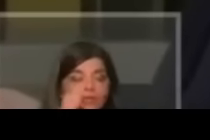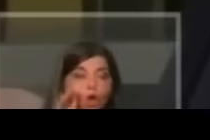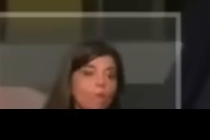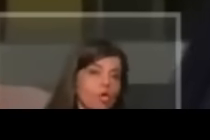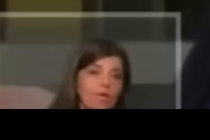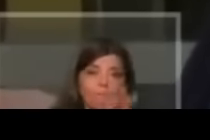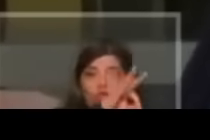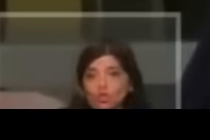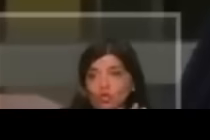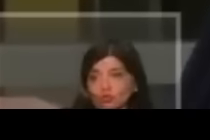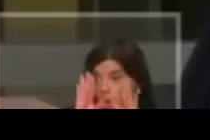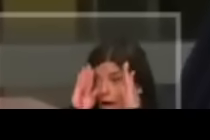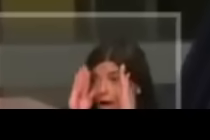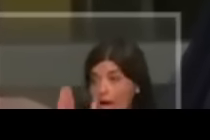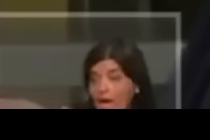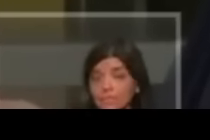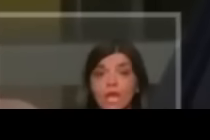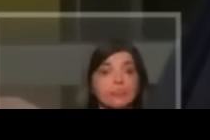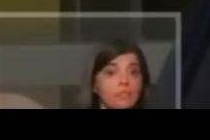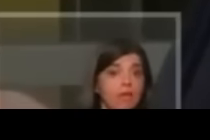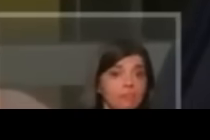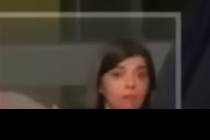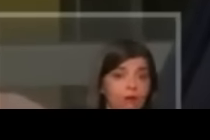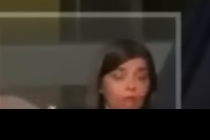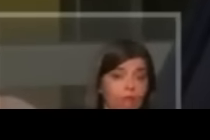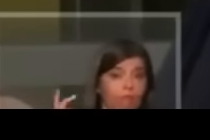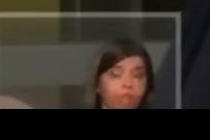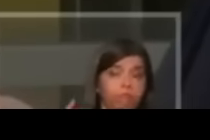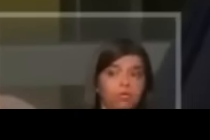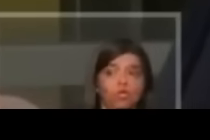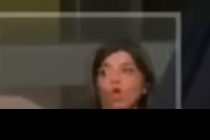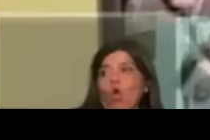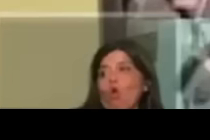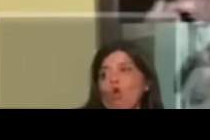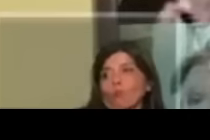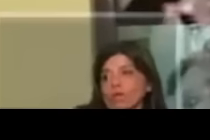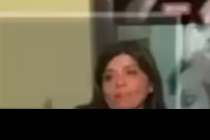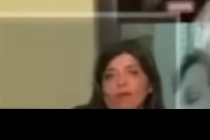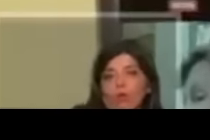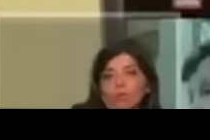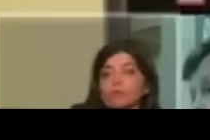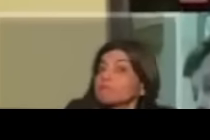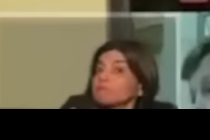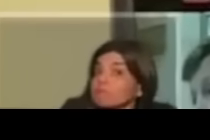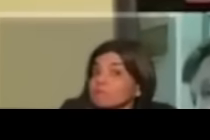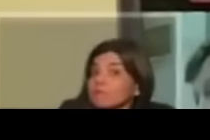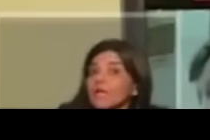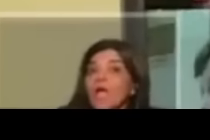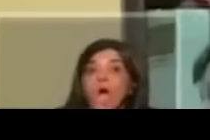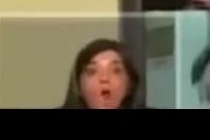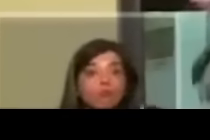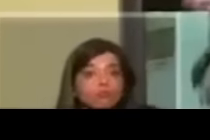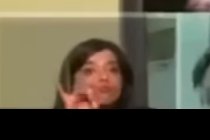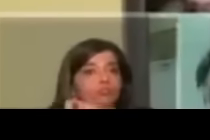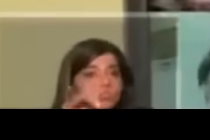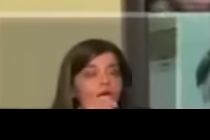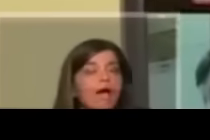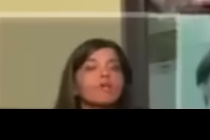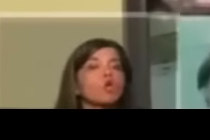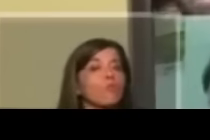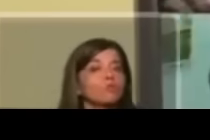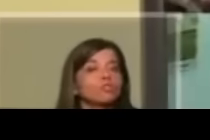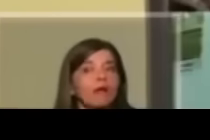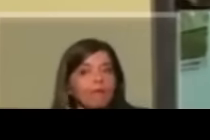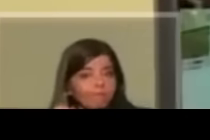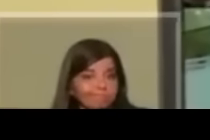tiene que atender a un delincuente va a decidir no atenderlo porque es delincuente si alguien sabe cómo opera toda esta es